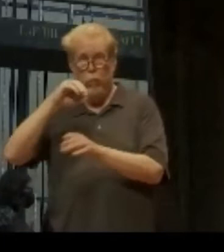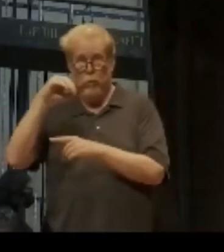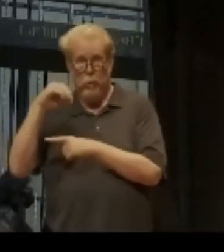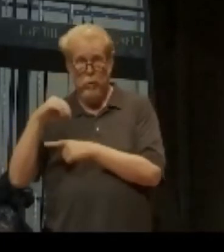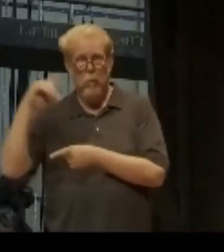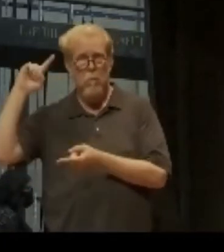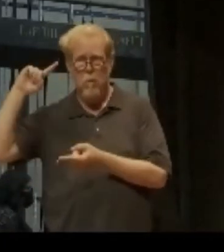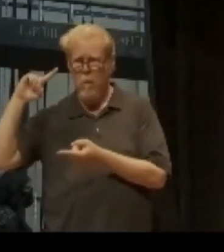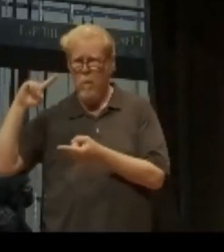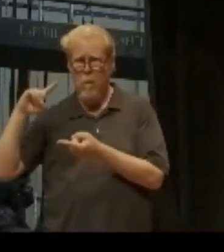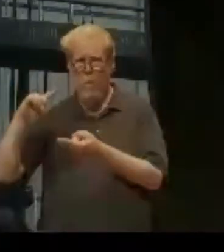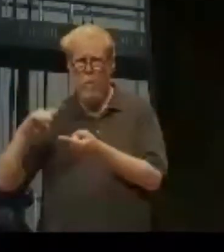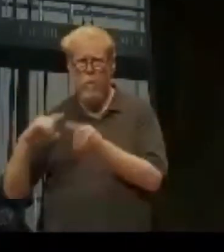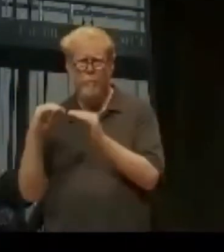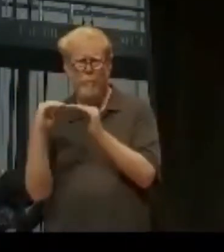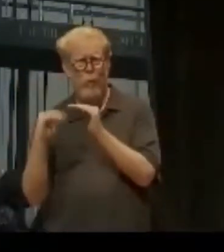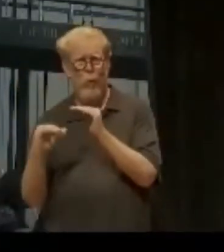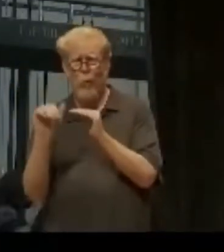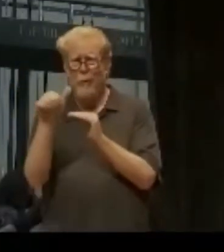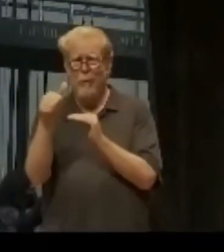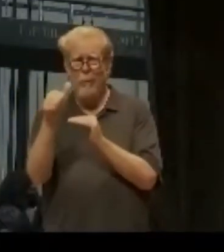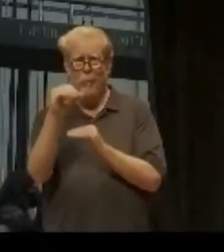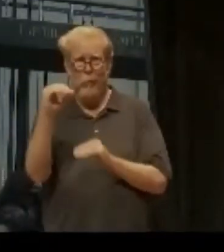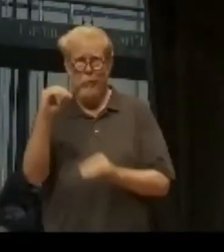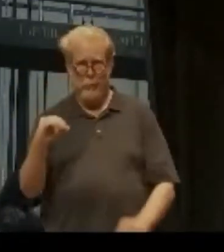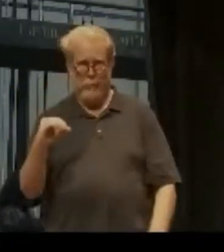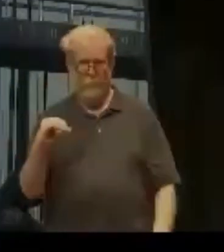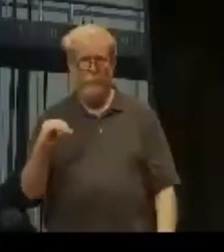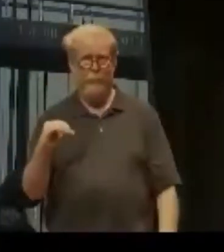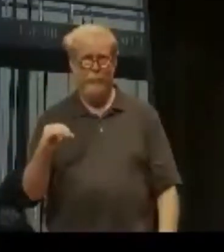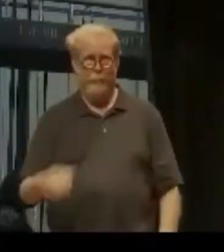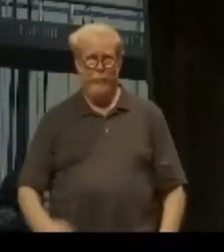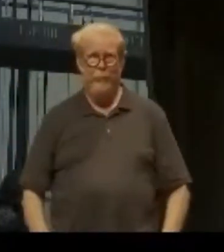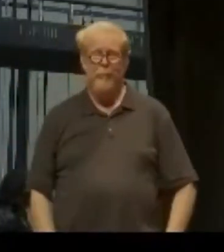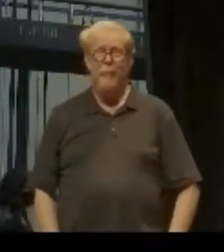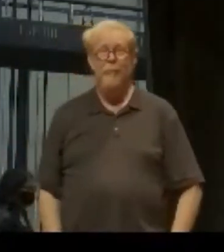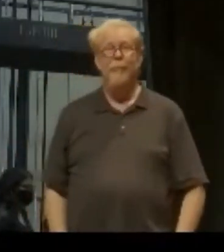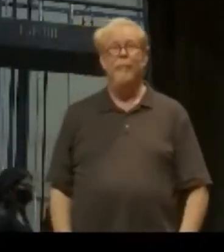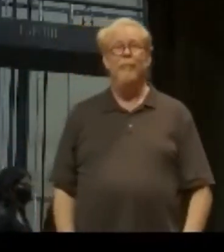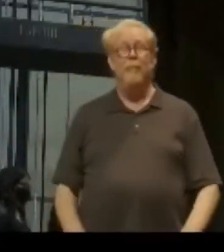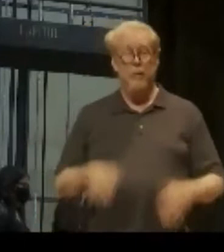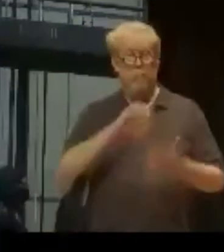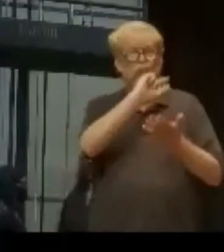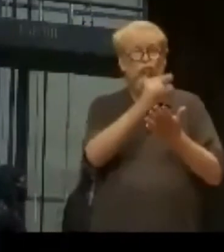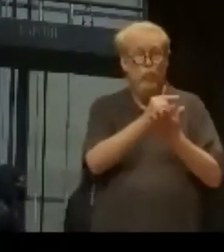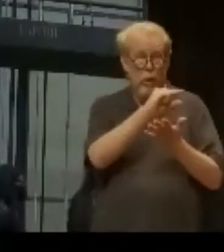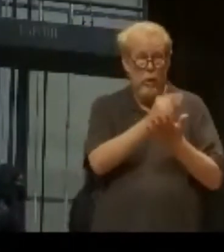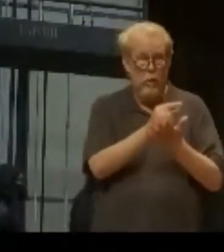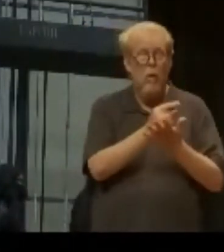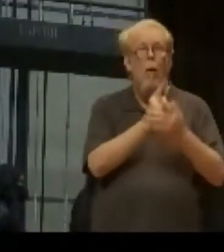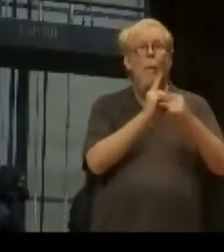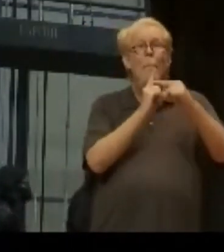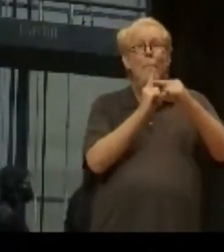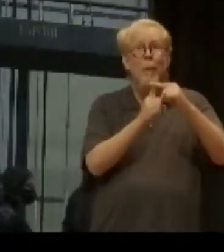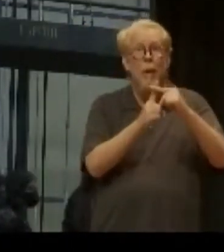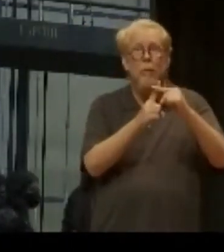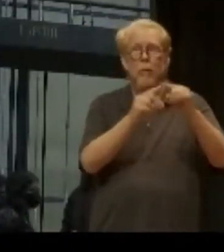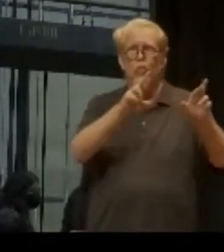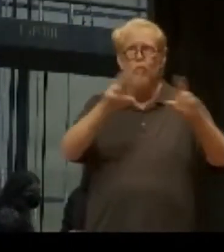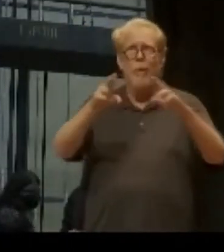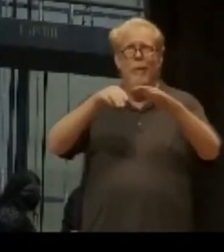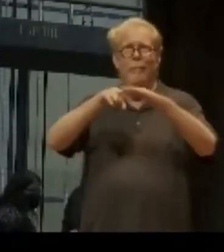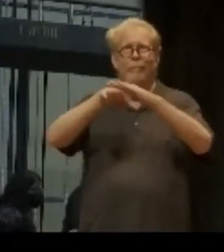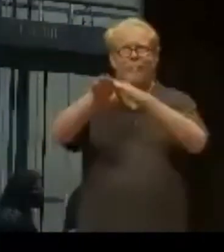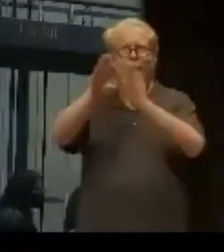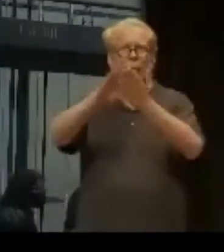más baja que está en la historia del distrito, que es un 10%. Y no solo se están graduando, pero se están graduando listos para ir